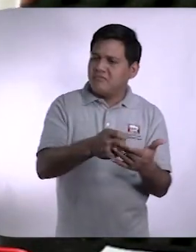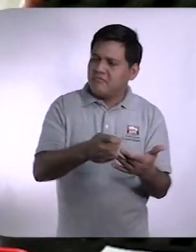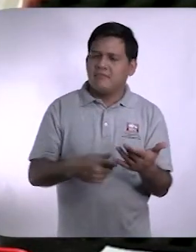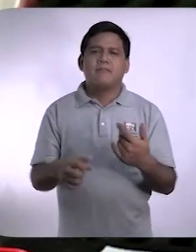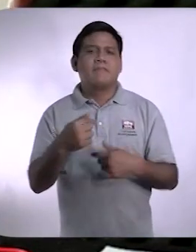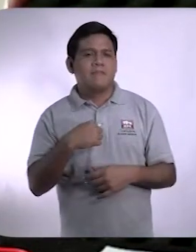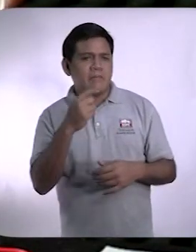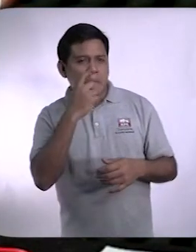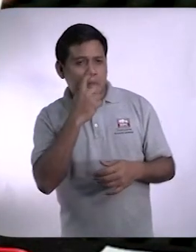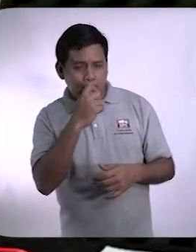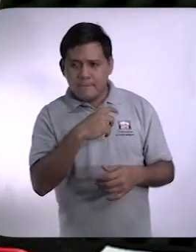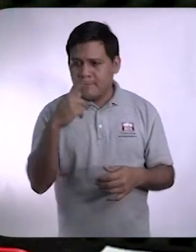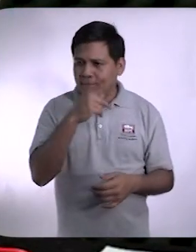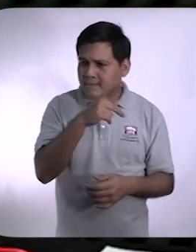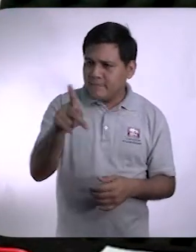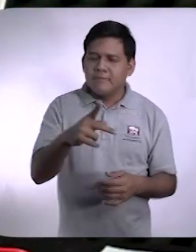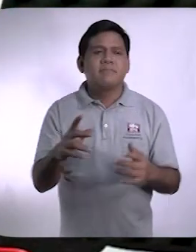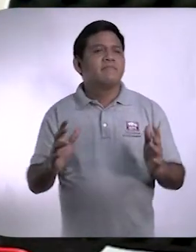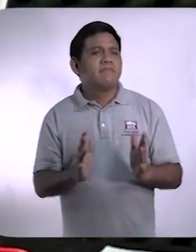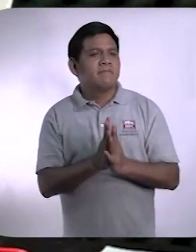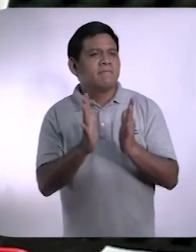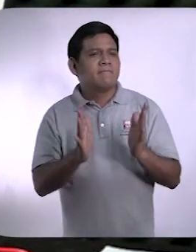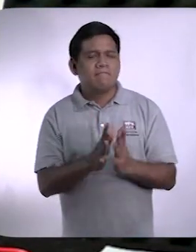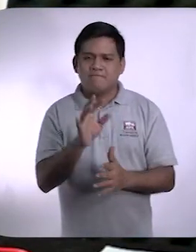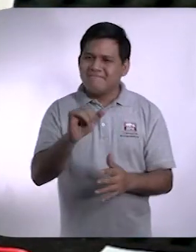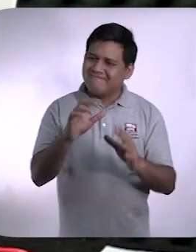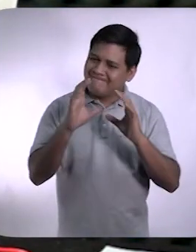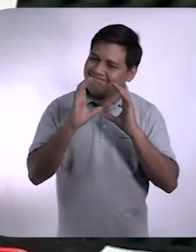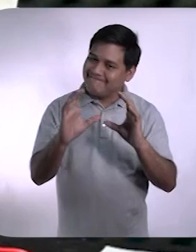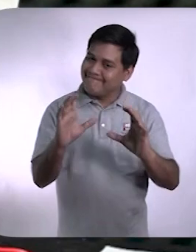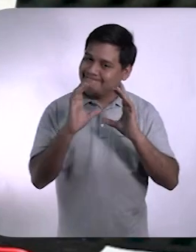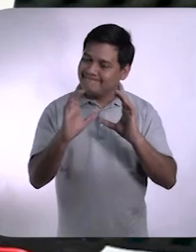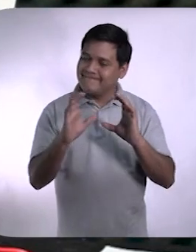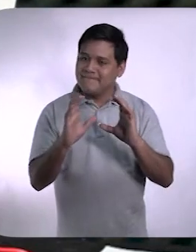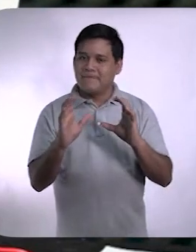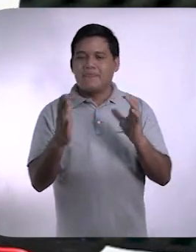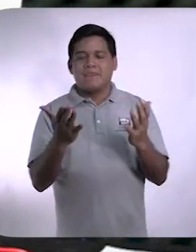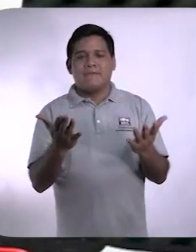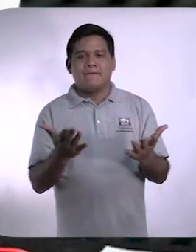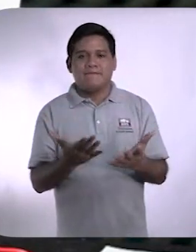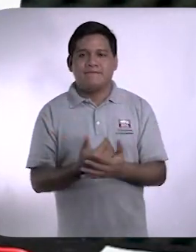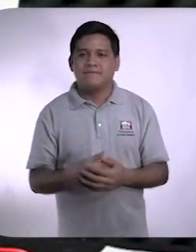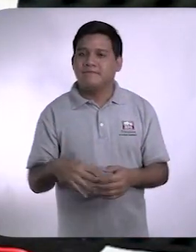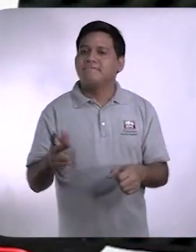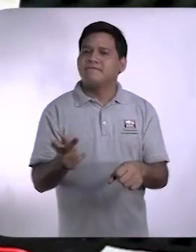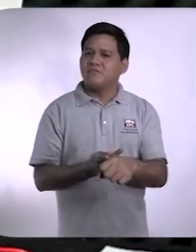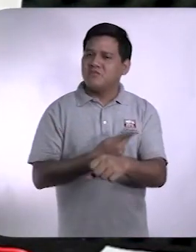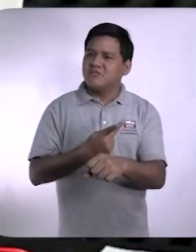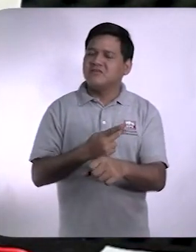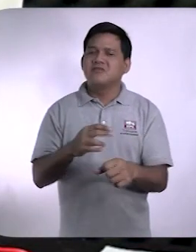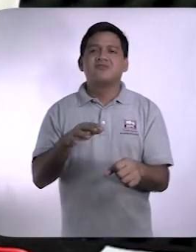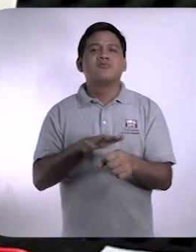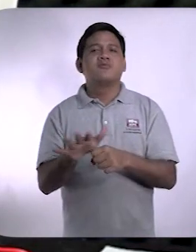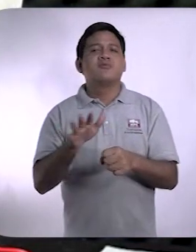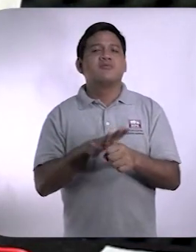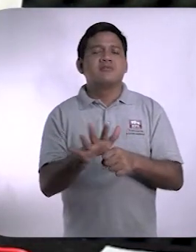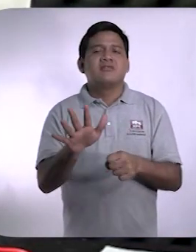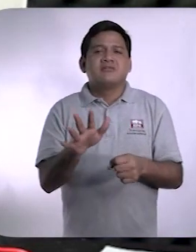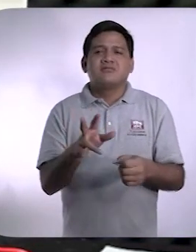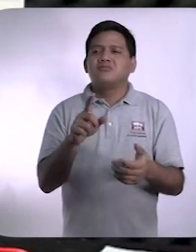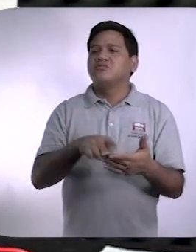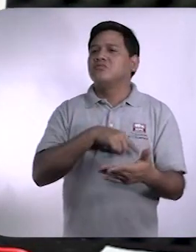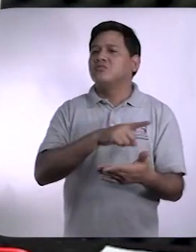le pedimos a la ciudadanía? Que tenga mucho cuidado. ¿Qué sucede? ¿Cuáles son los votos que se consideran